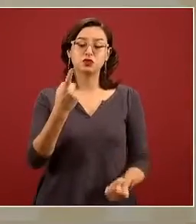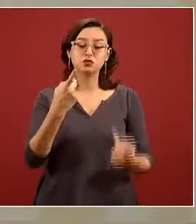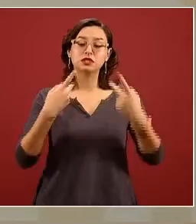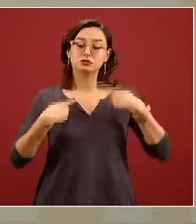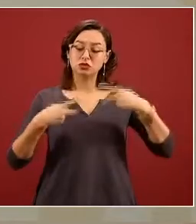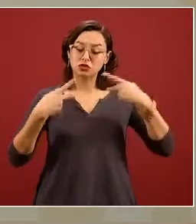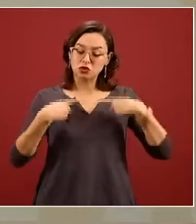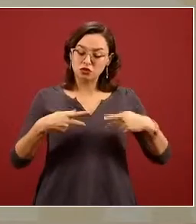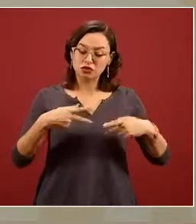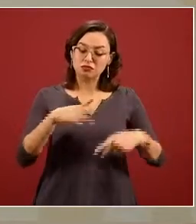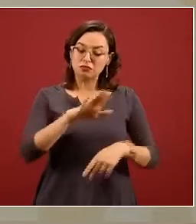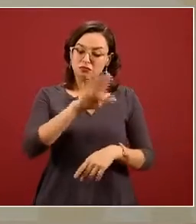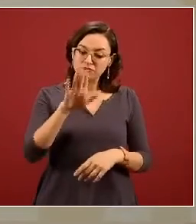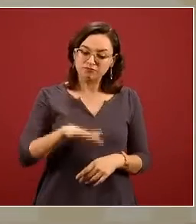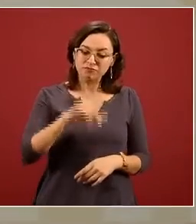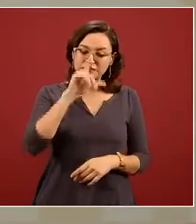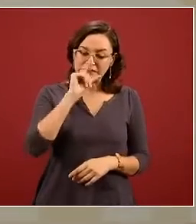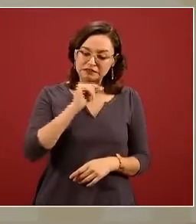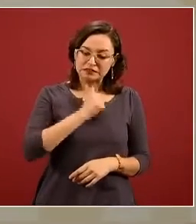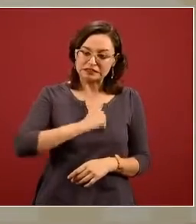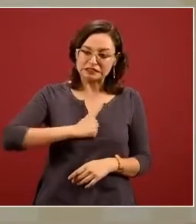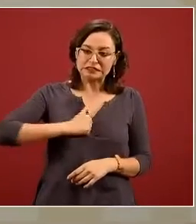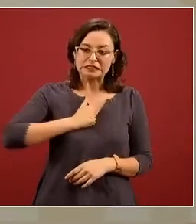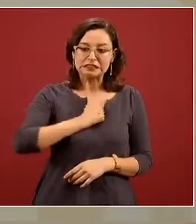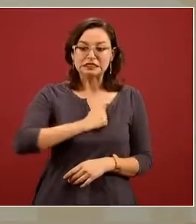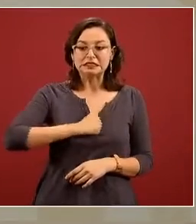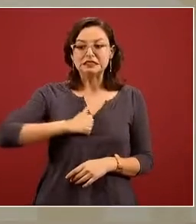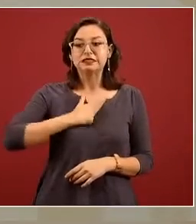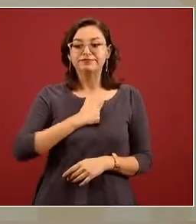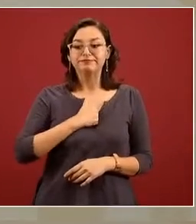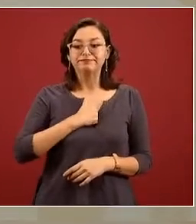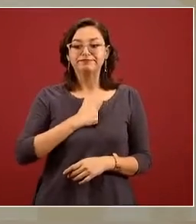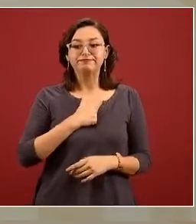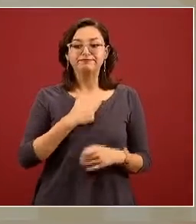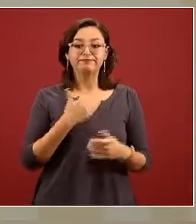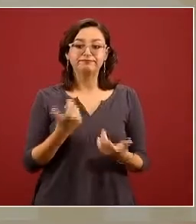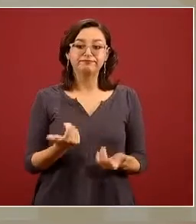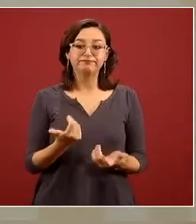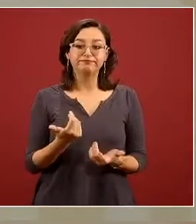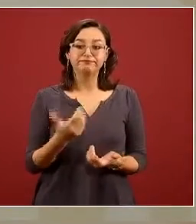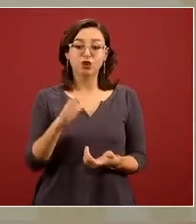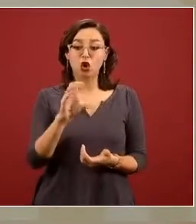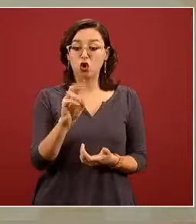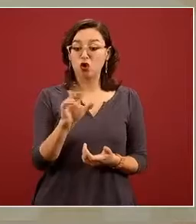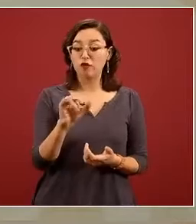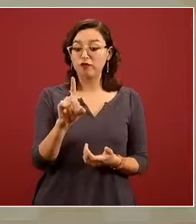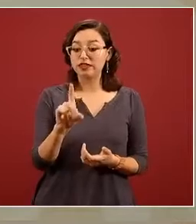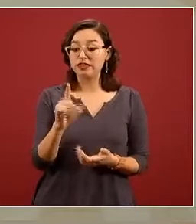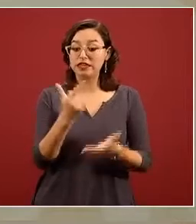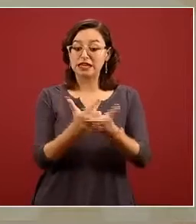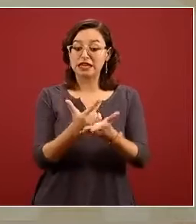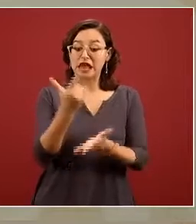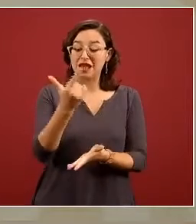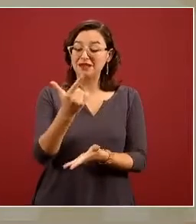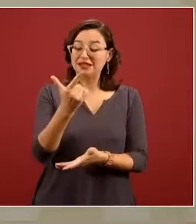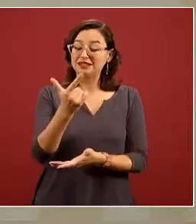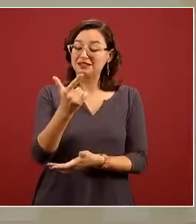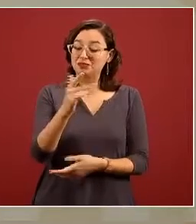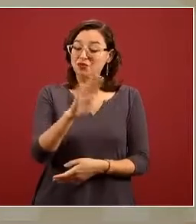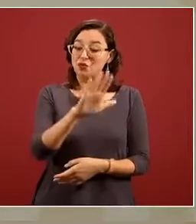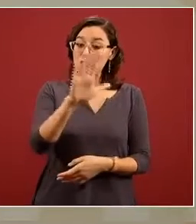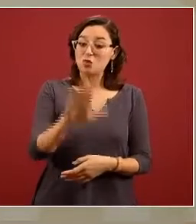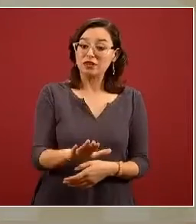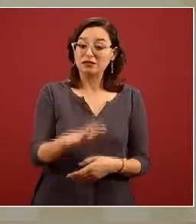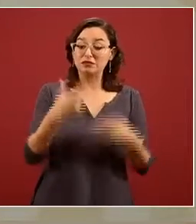definitivamente lamentables, cuando han resultado en pérdida de la vida de COVID grave y COVID letal en